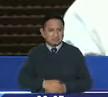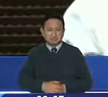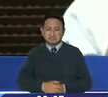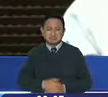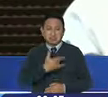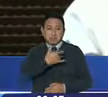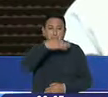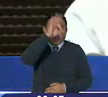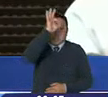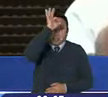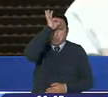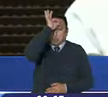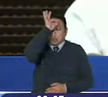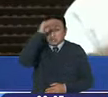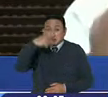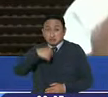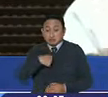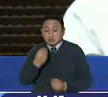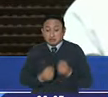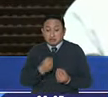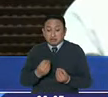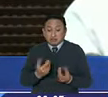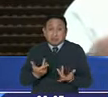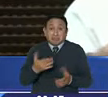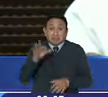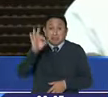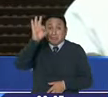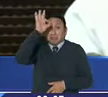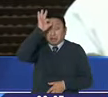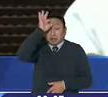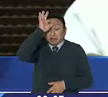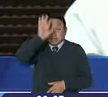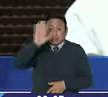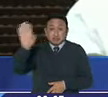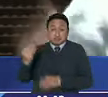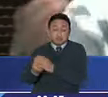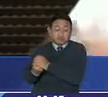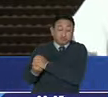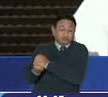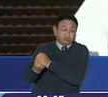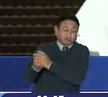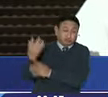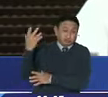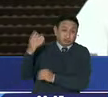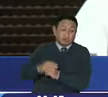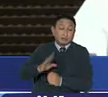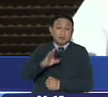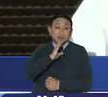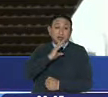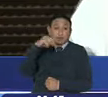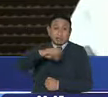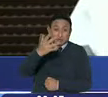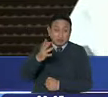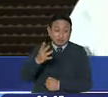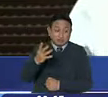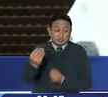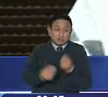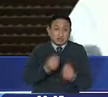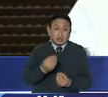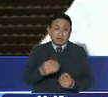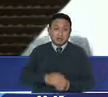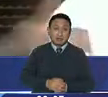No estamos preparados como ciudadanos para que menos pensado disminuya el caudal de agua y no tenga agua aquí. Mucho más